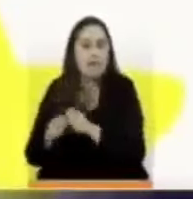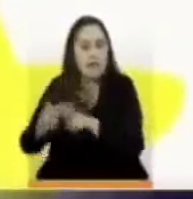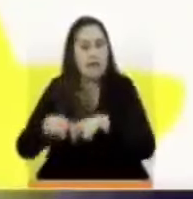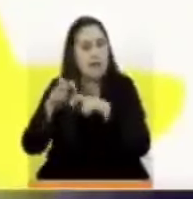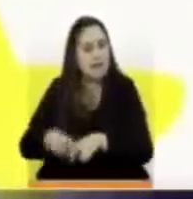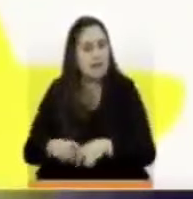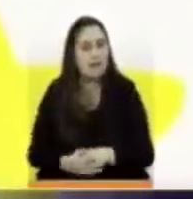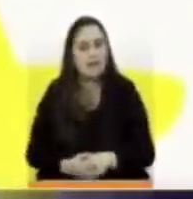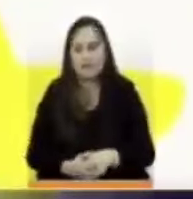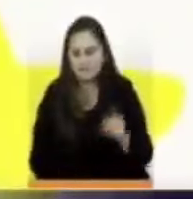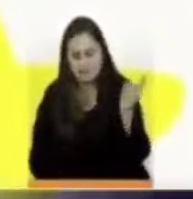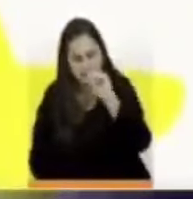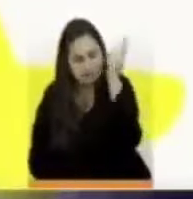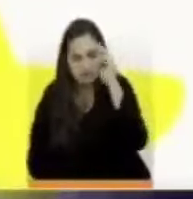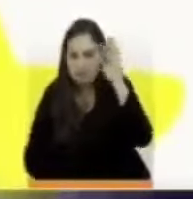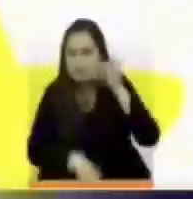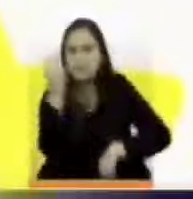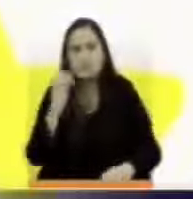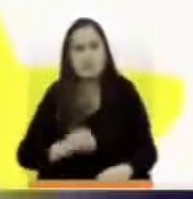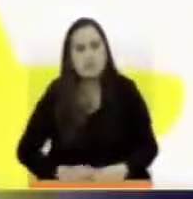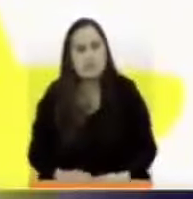agraria. ¡Mamola!